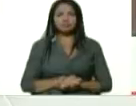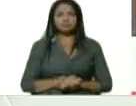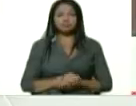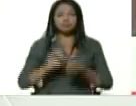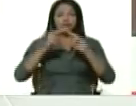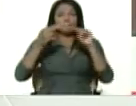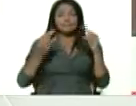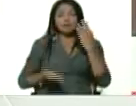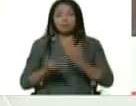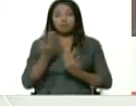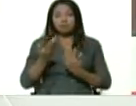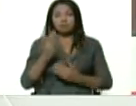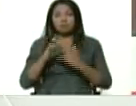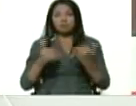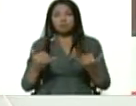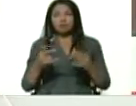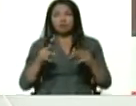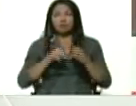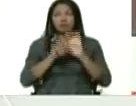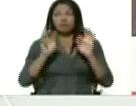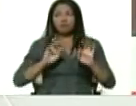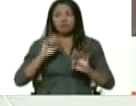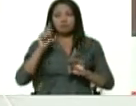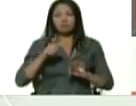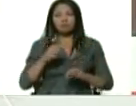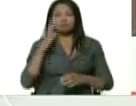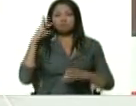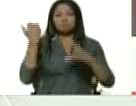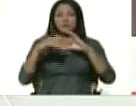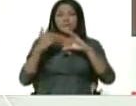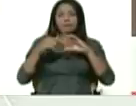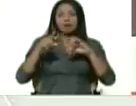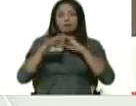muy importante. Aquí yo siempre recibiendo mensajes